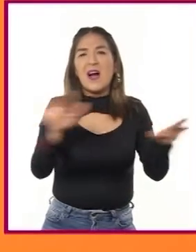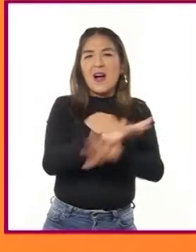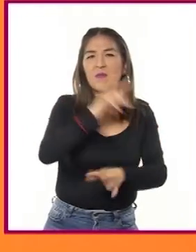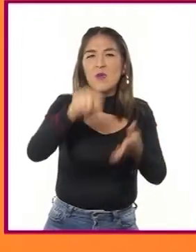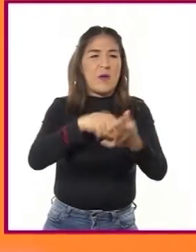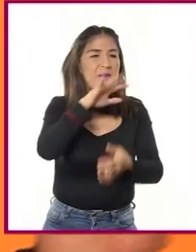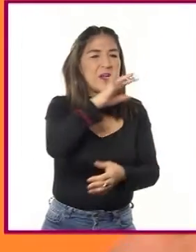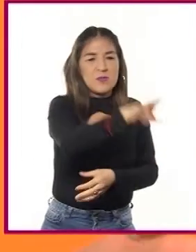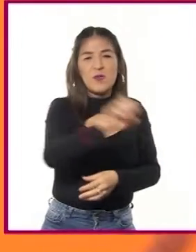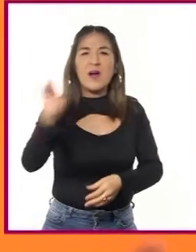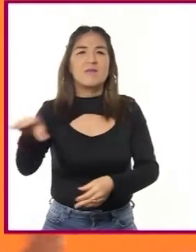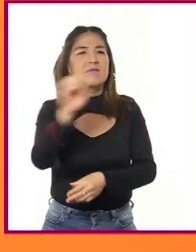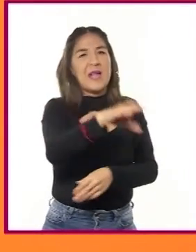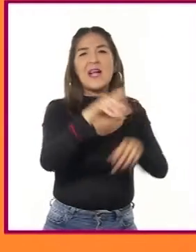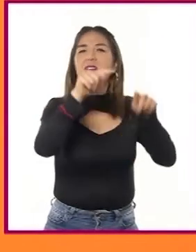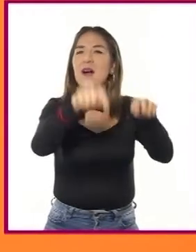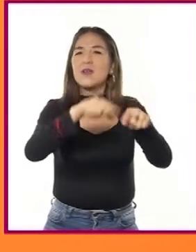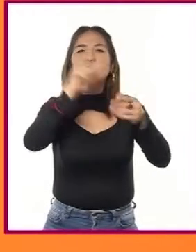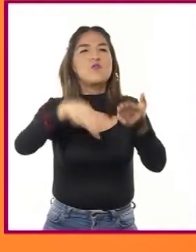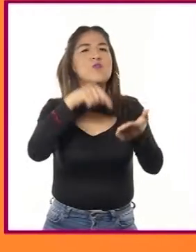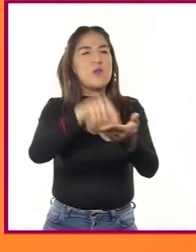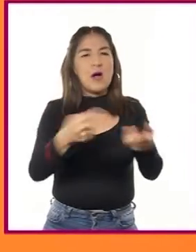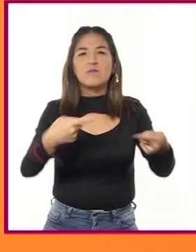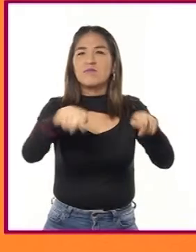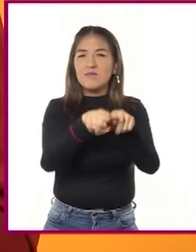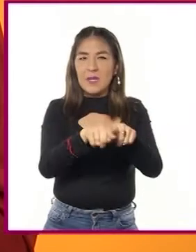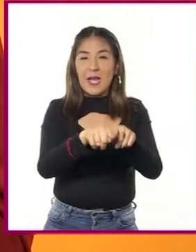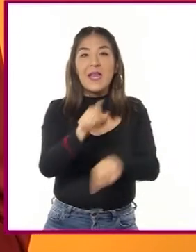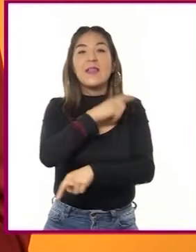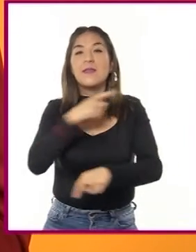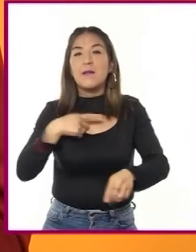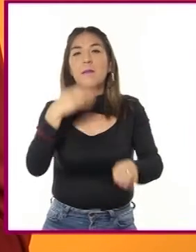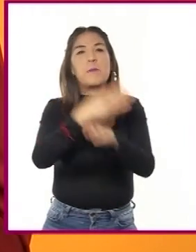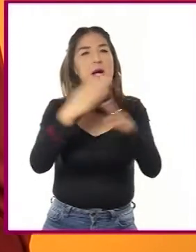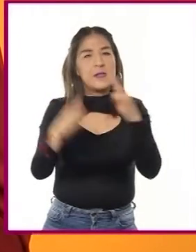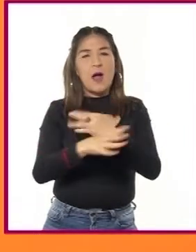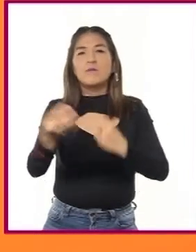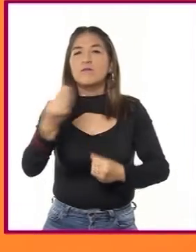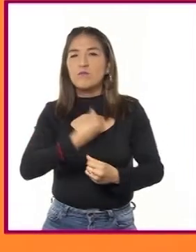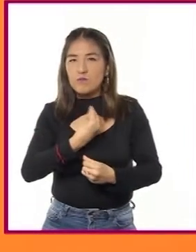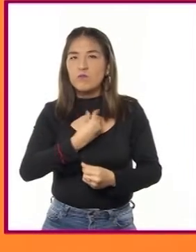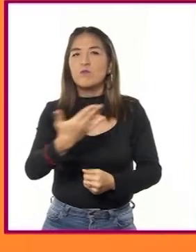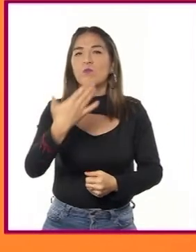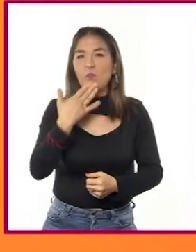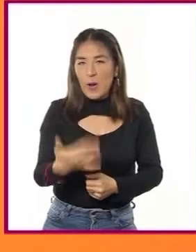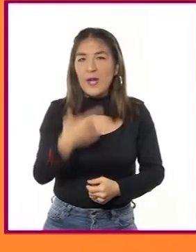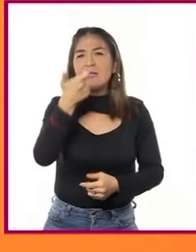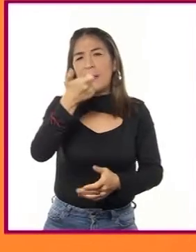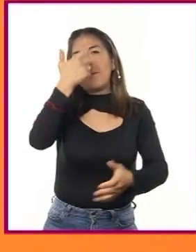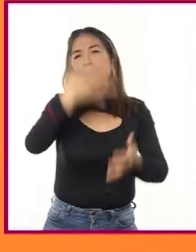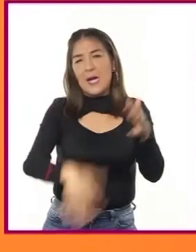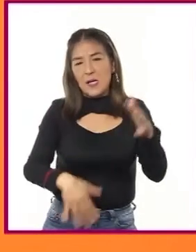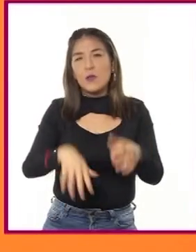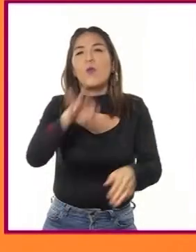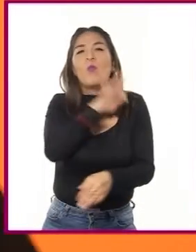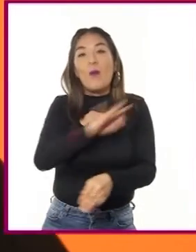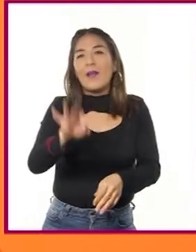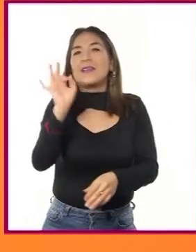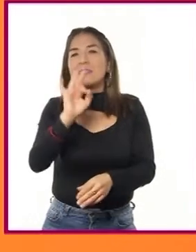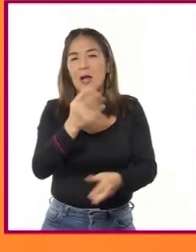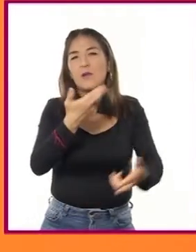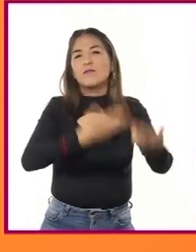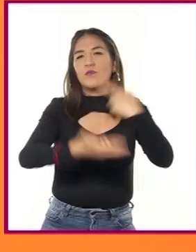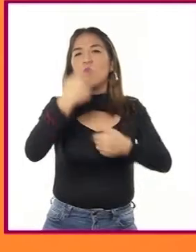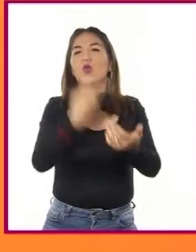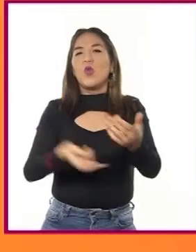lugar. Debe ser construido de un material resistente, de bajo costo y, si es posible, de reuso.